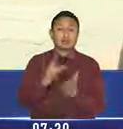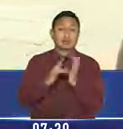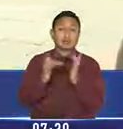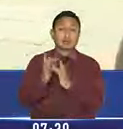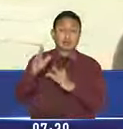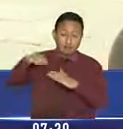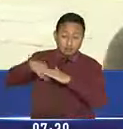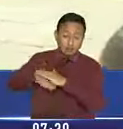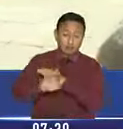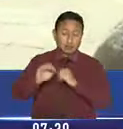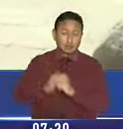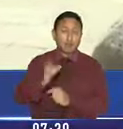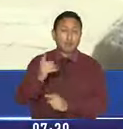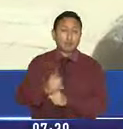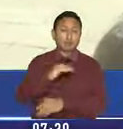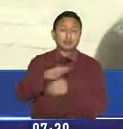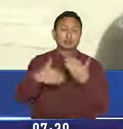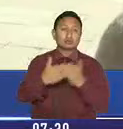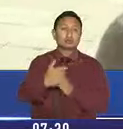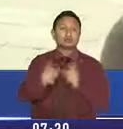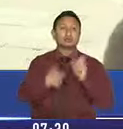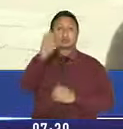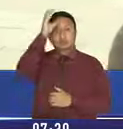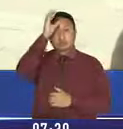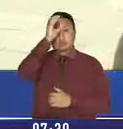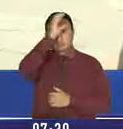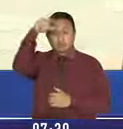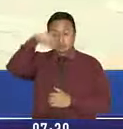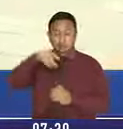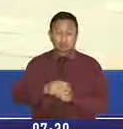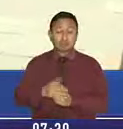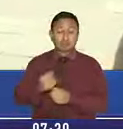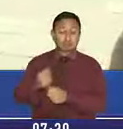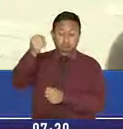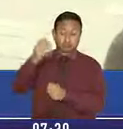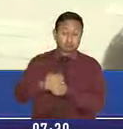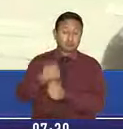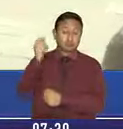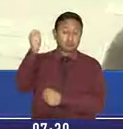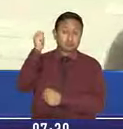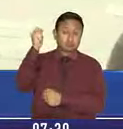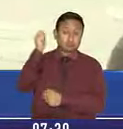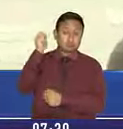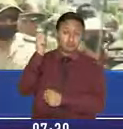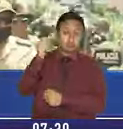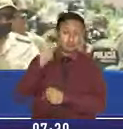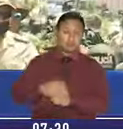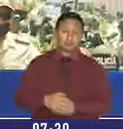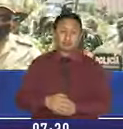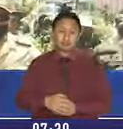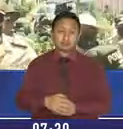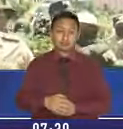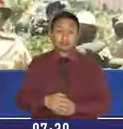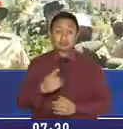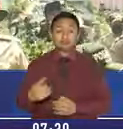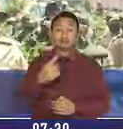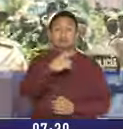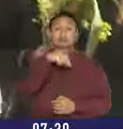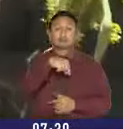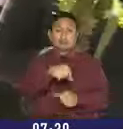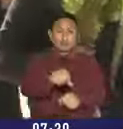católico recuerda con sus ramos de flores, romero. Esta tradición religiosa se retoma luego de